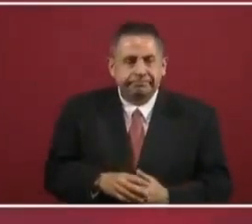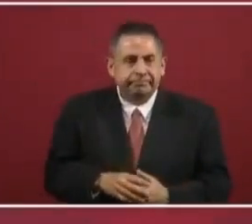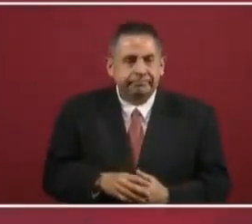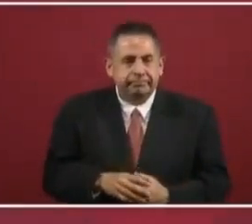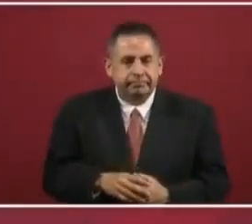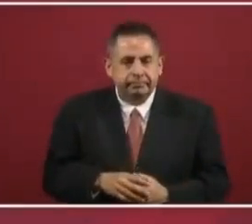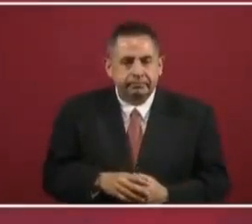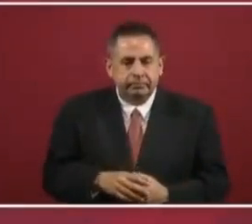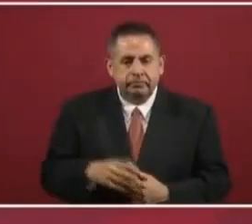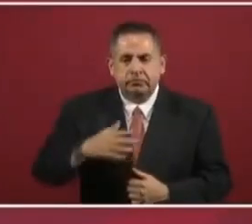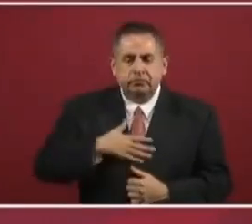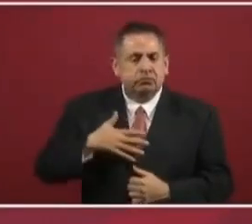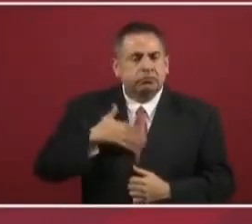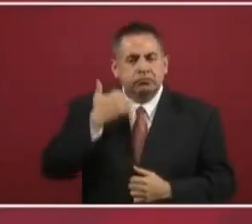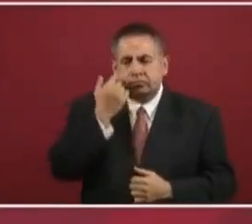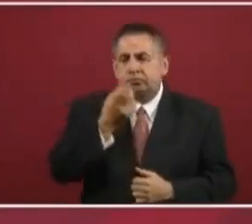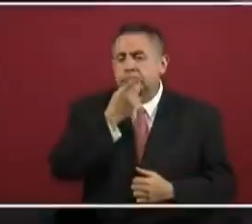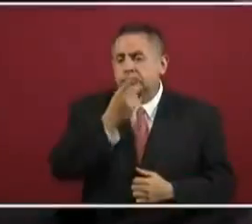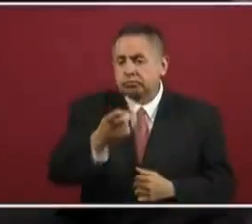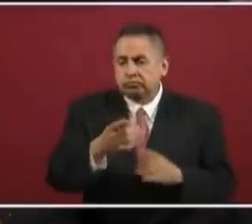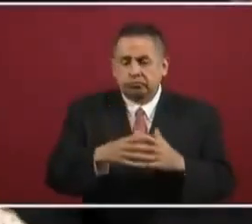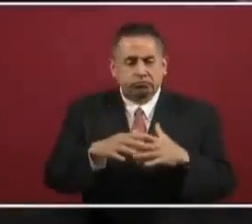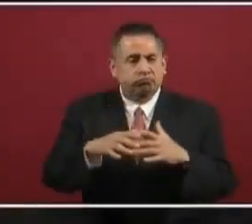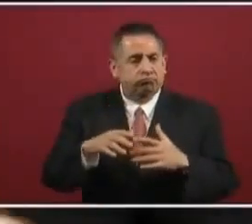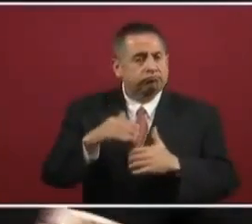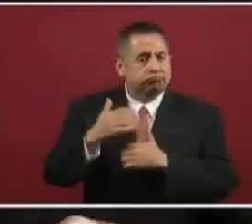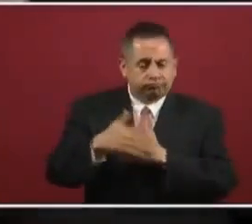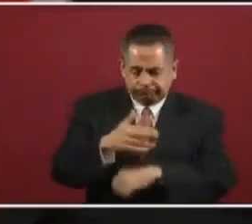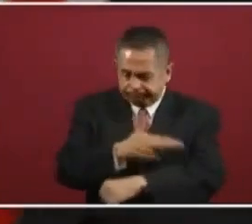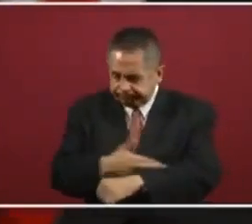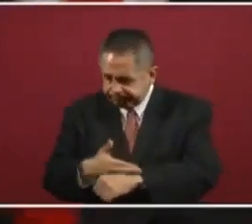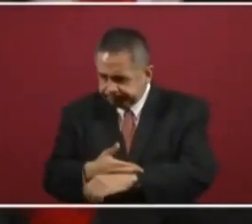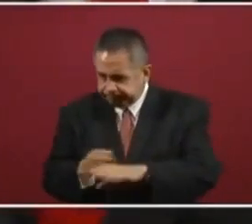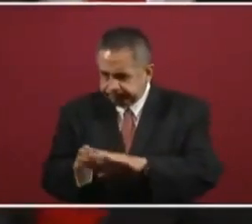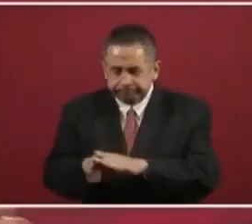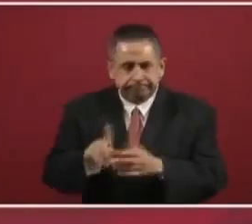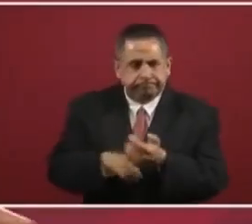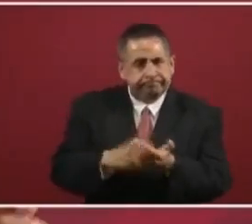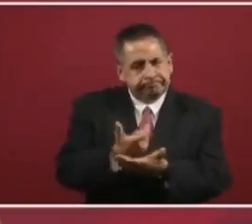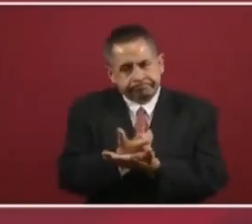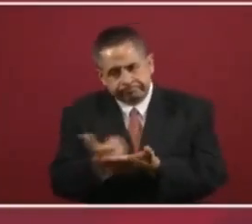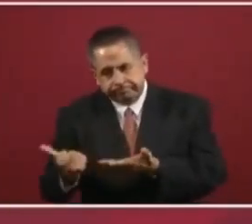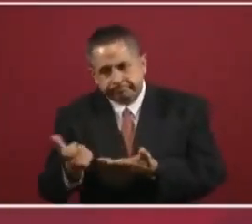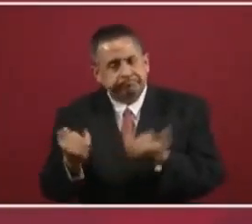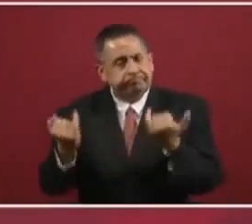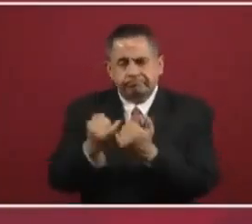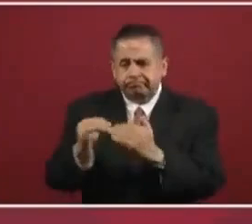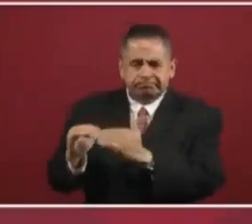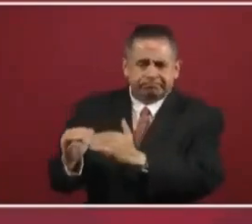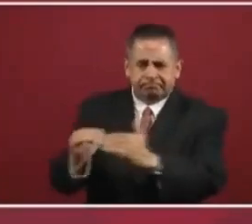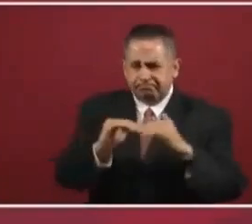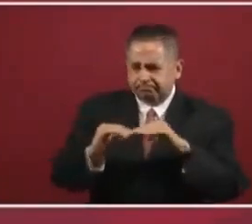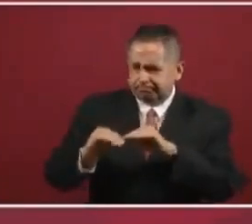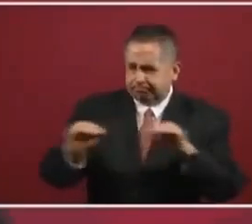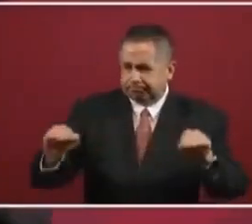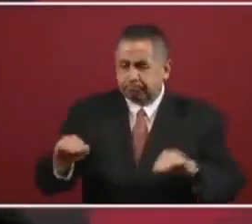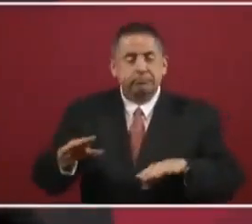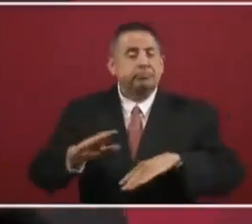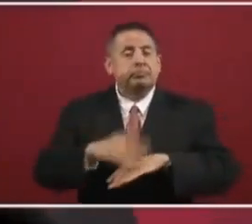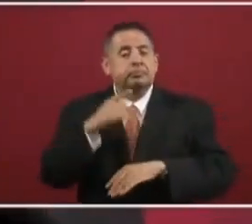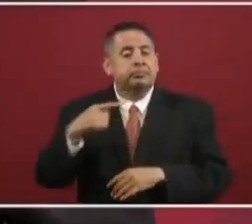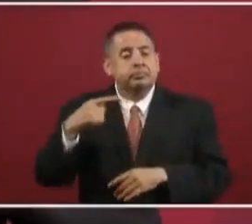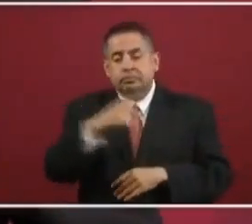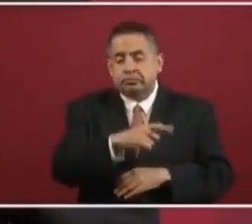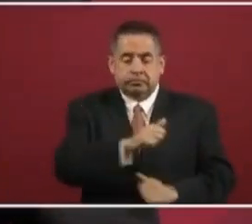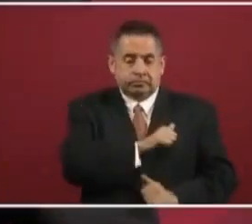movimiento Aquí les comenté de que estábamos homologando sueldos y prestaciones porque en el ejército